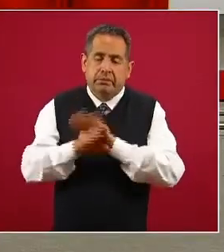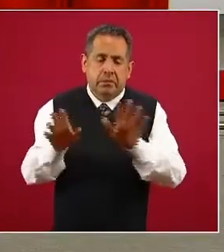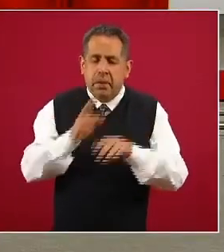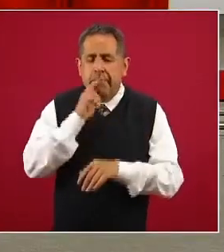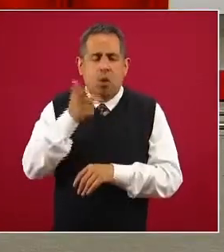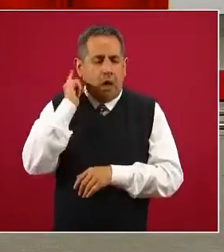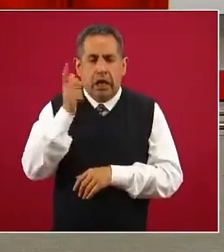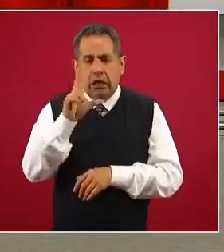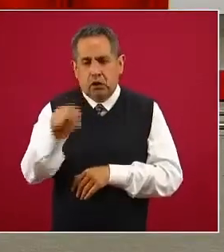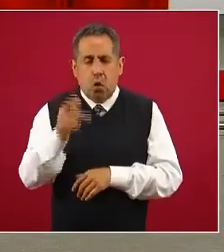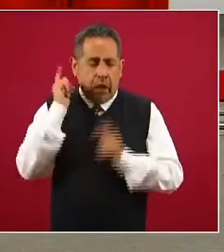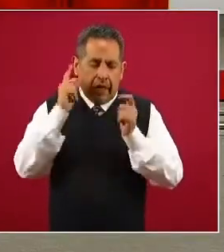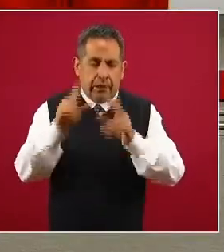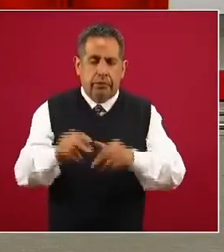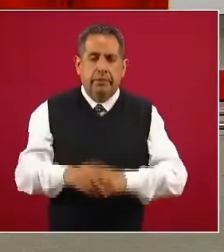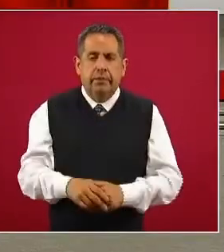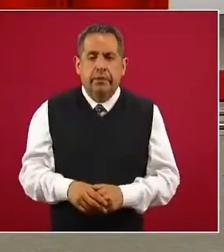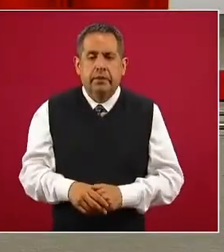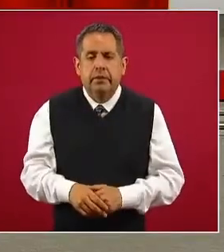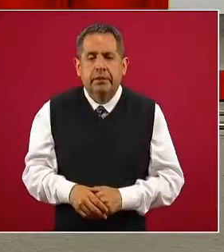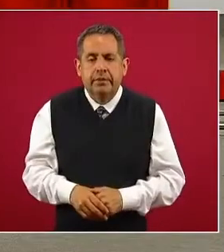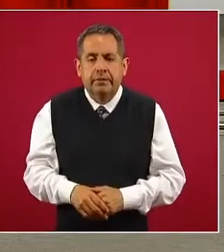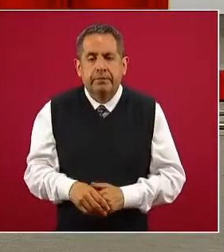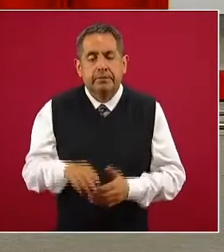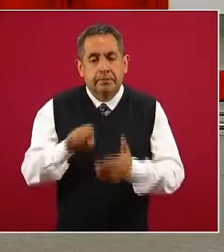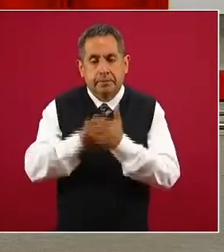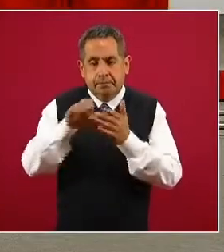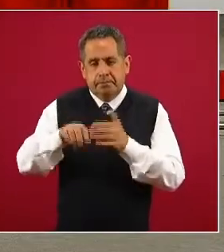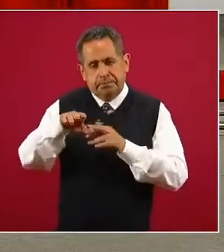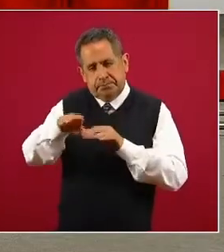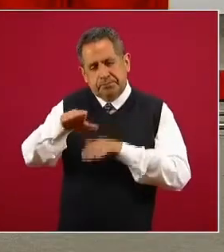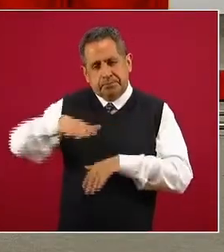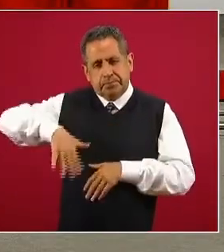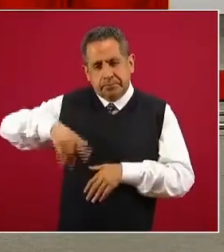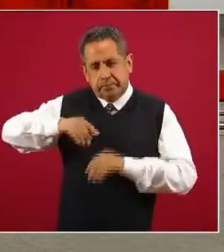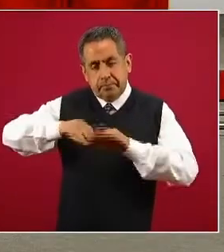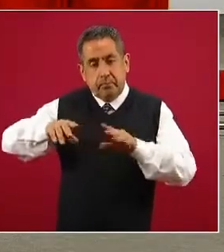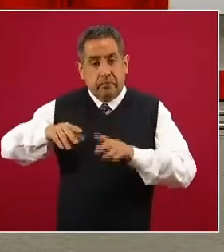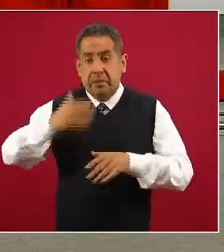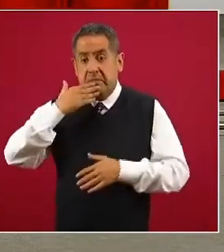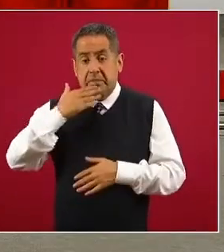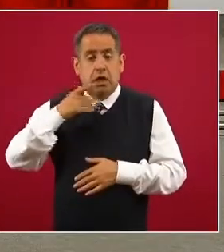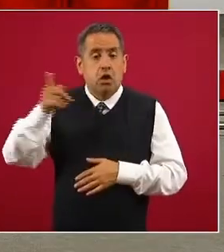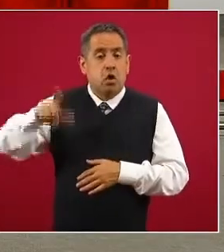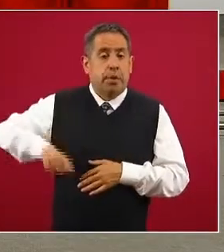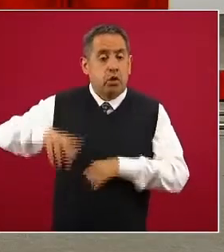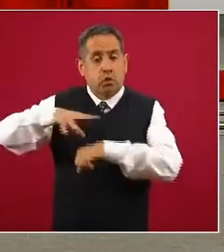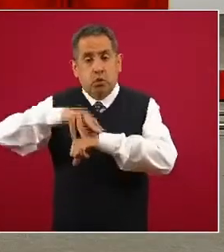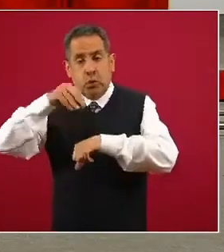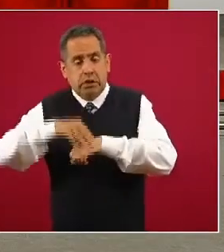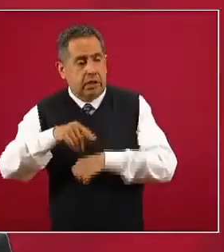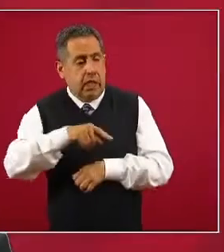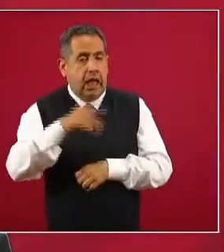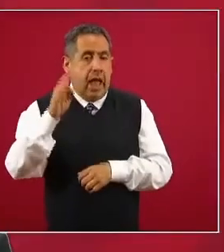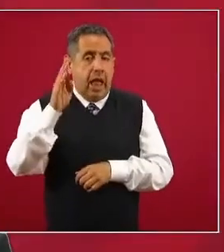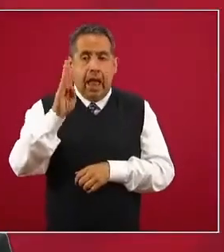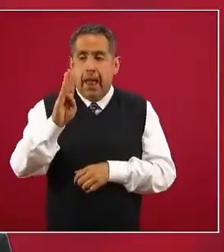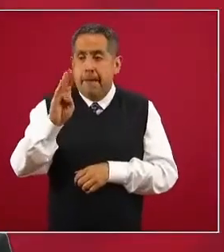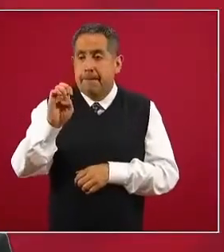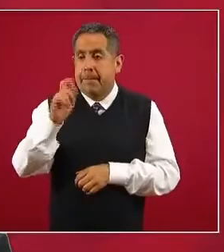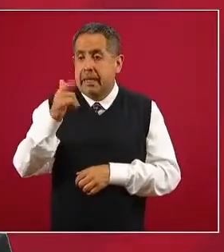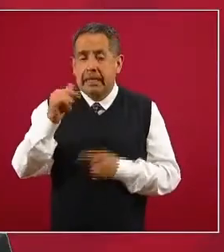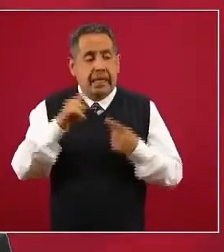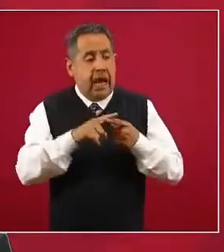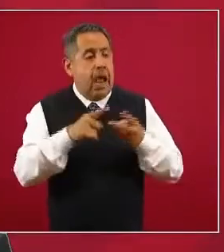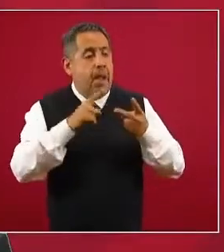esperamos que no, deseamos que no. Sobre la noticia que considero positiva de que el gobierno suizo retiró a Bélgica y